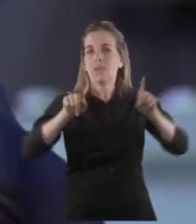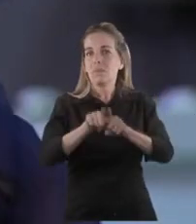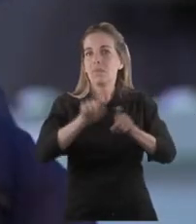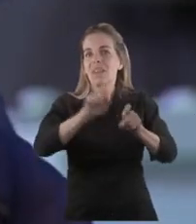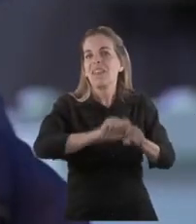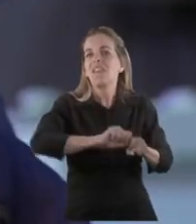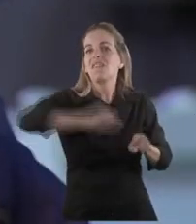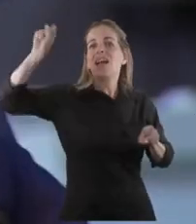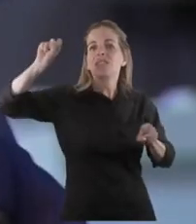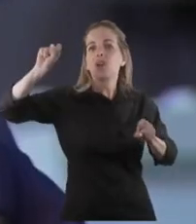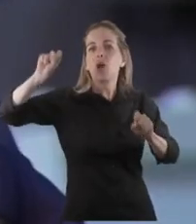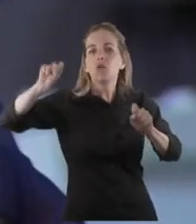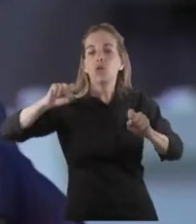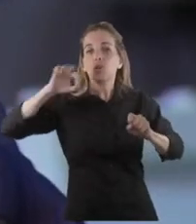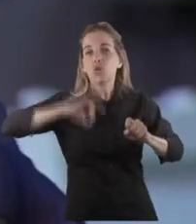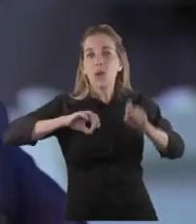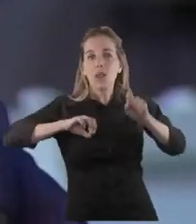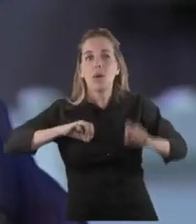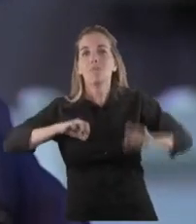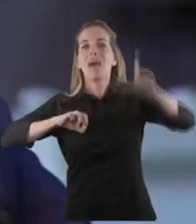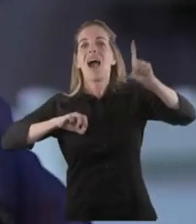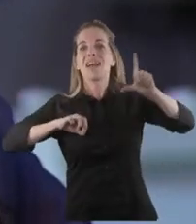de la gente.